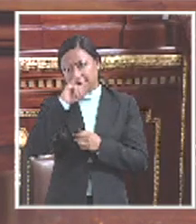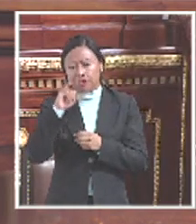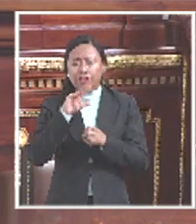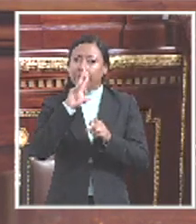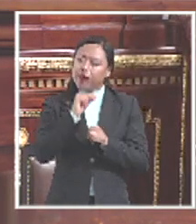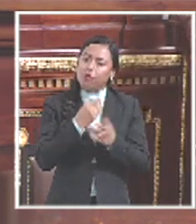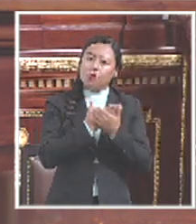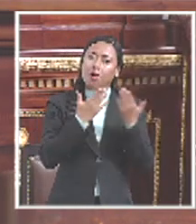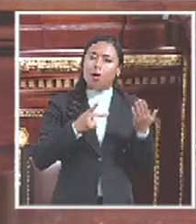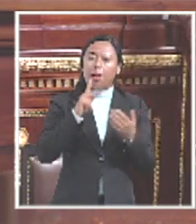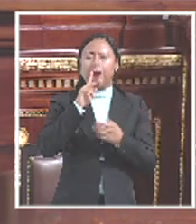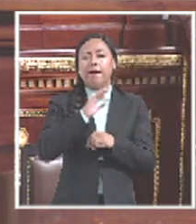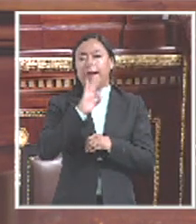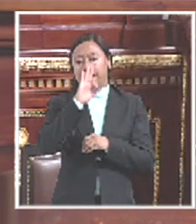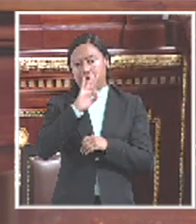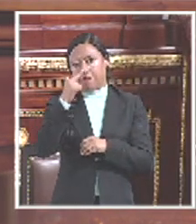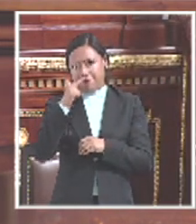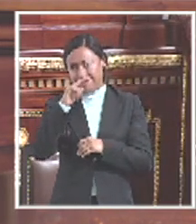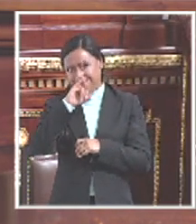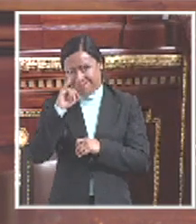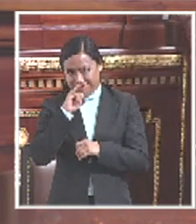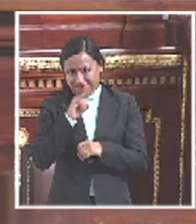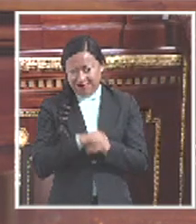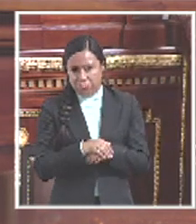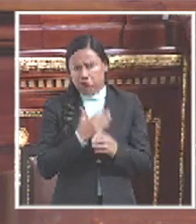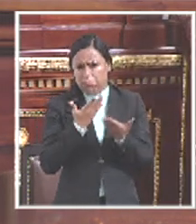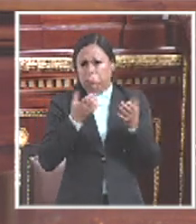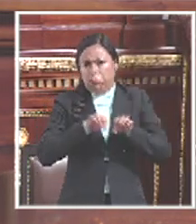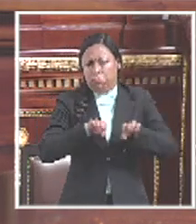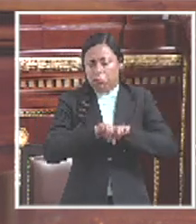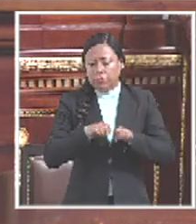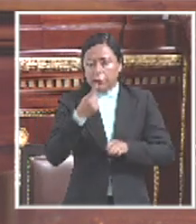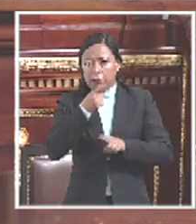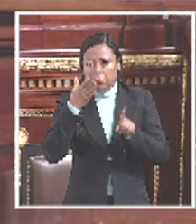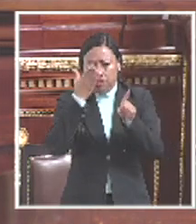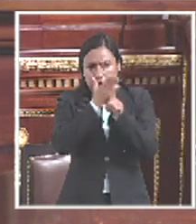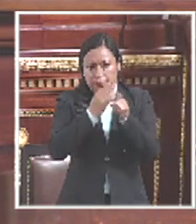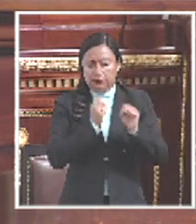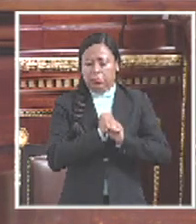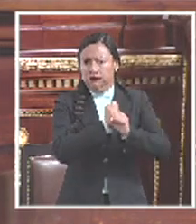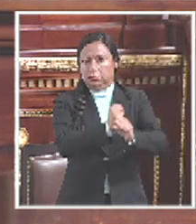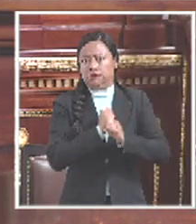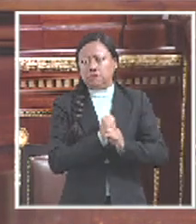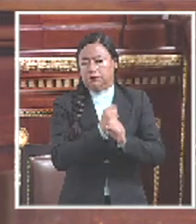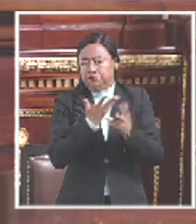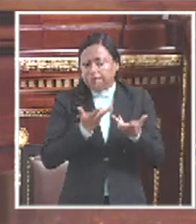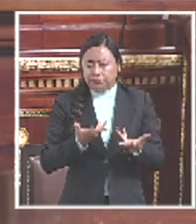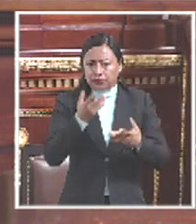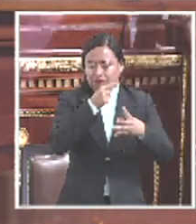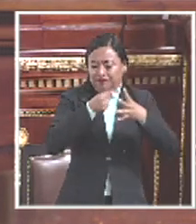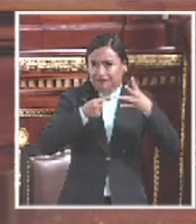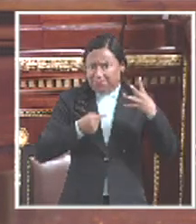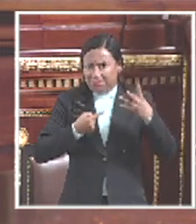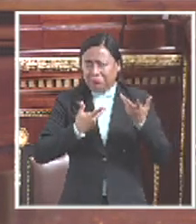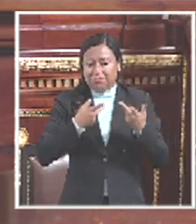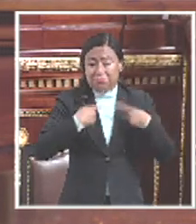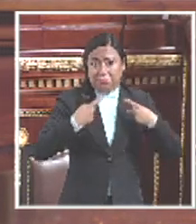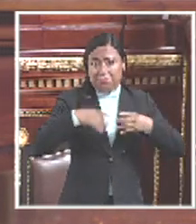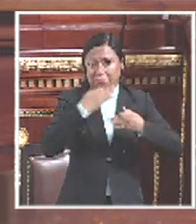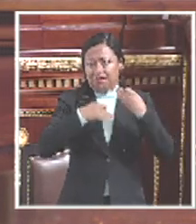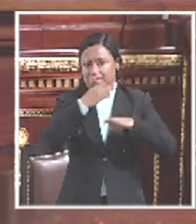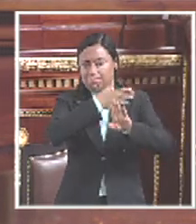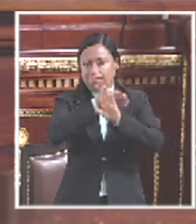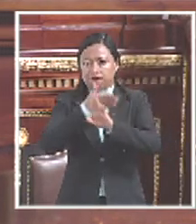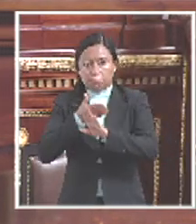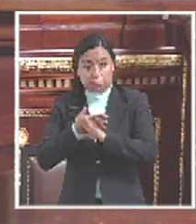la expectativa de una nueva instancia que tiene como objetivo combatir los delitos que aquejan a la ciudad con legalidad y